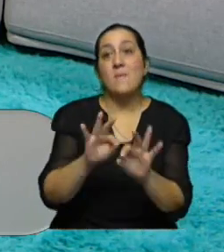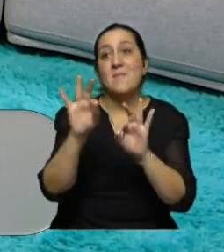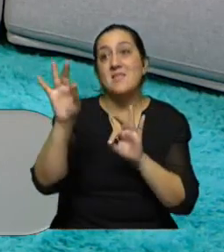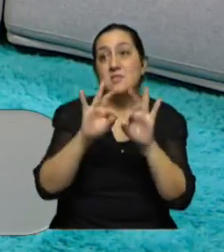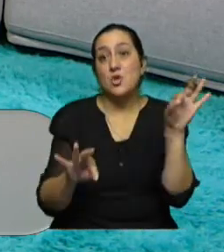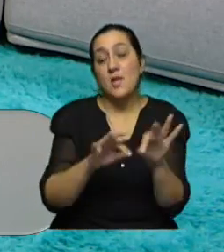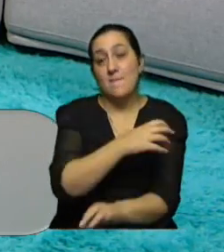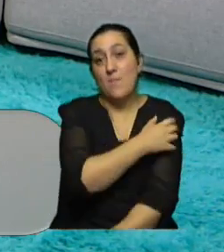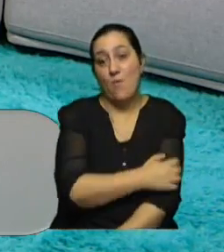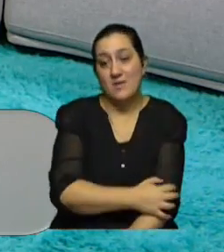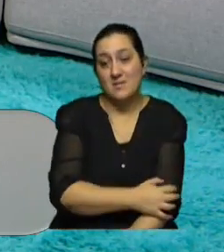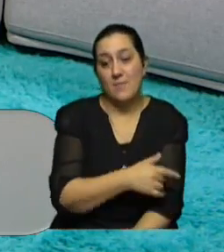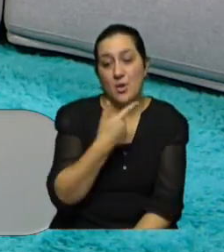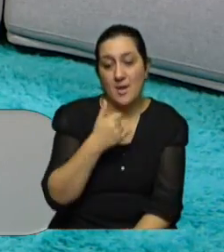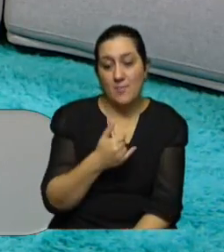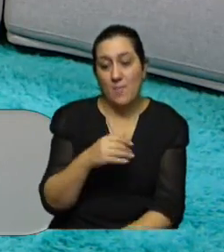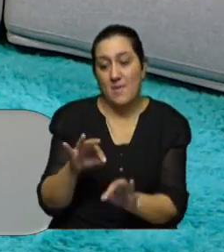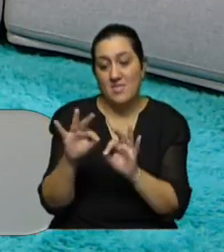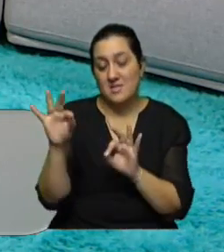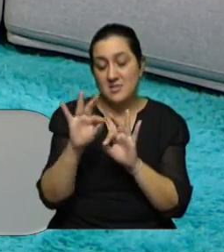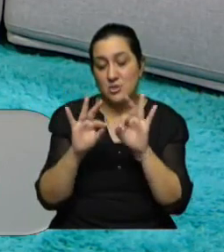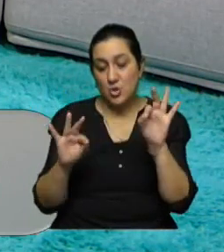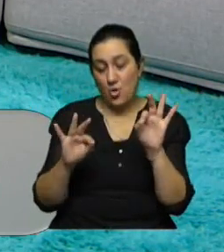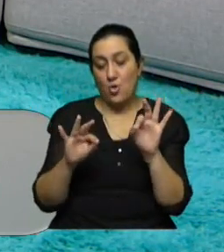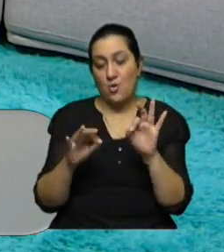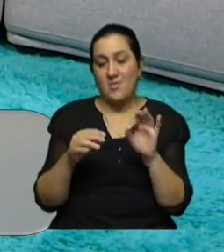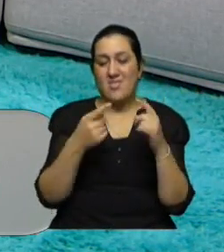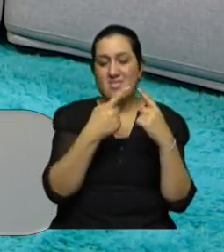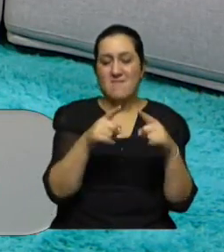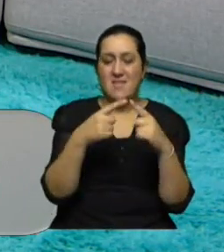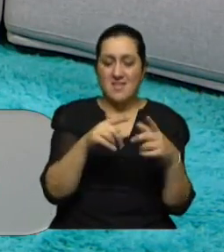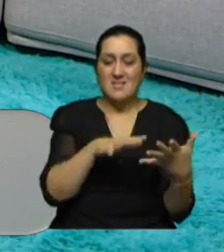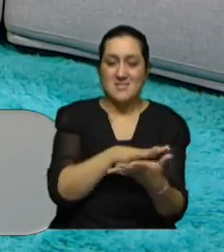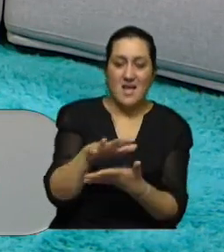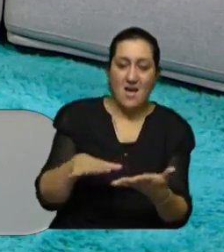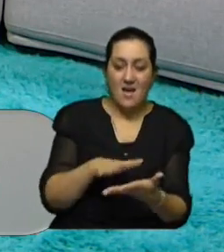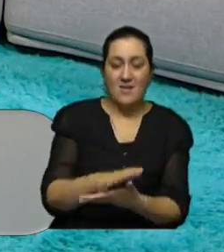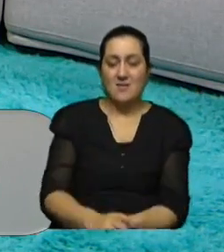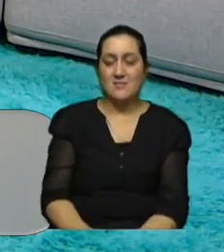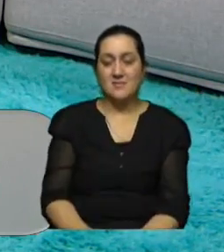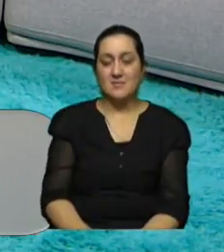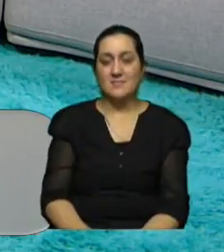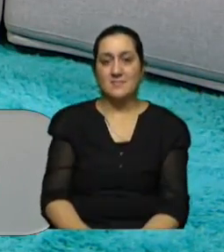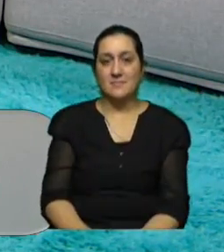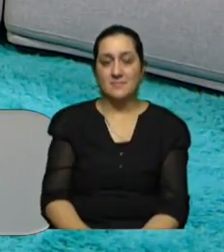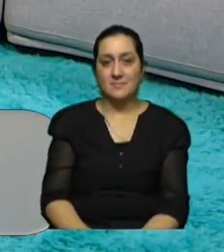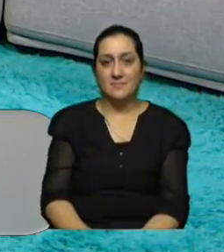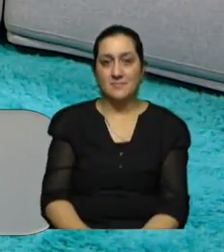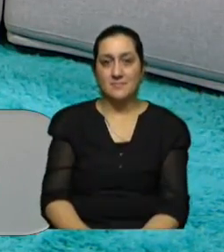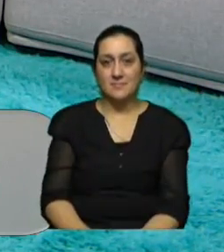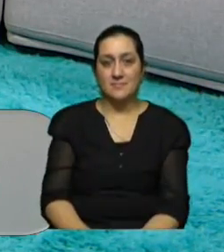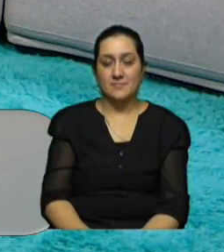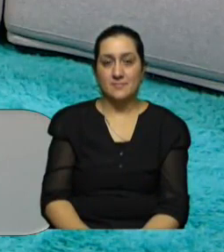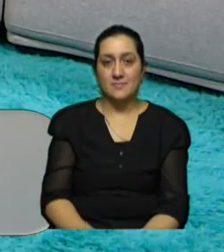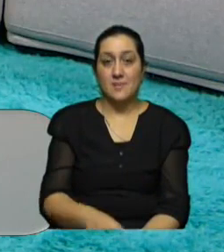más sofisticadas, como son mediciones de pobreza multidimensional, donde se toman distintas justamente dimensiones de la